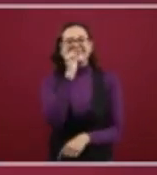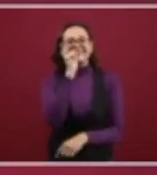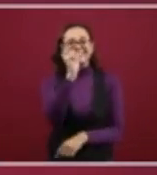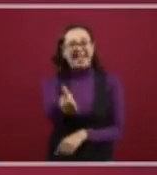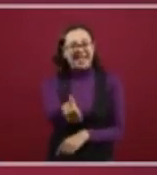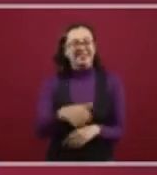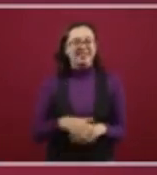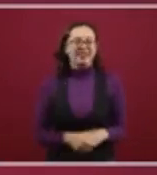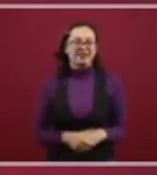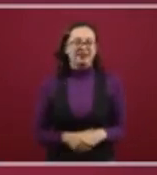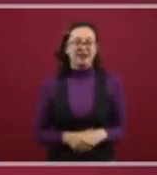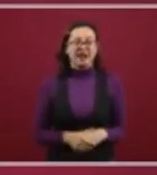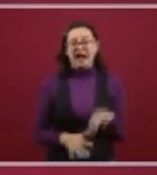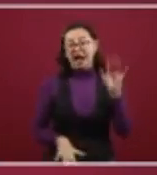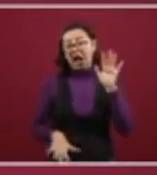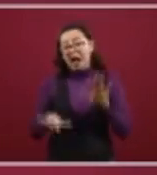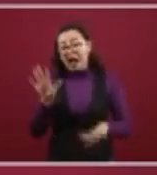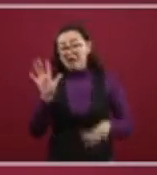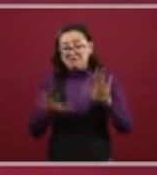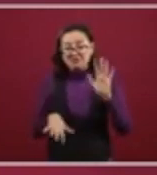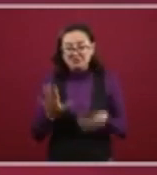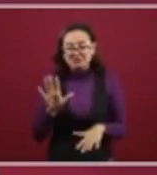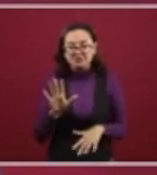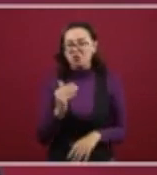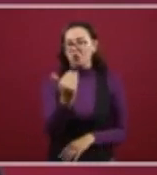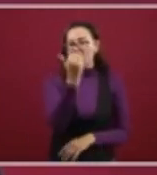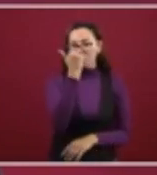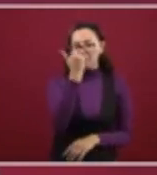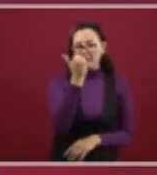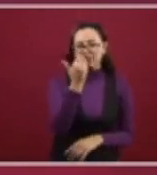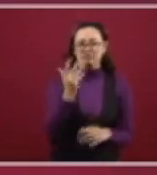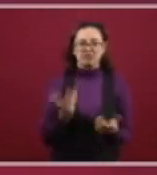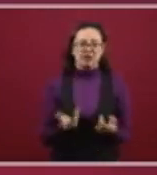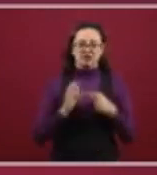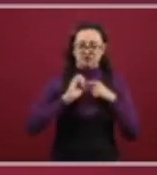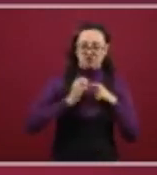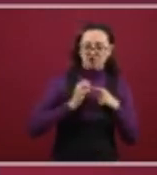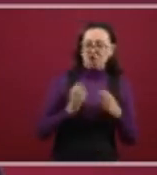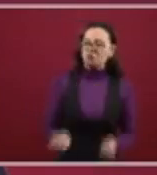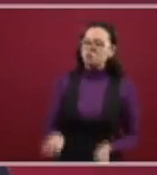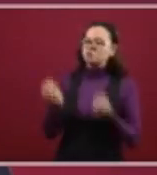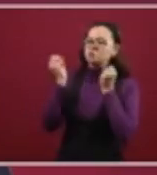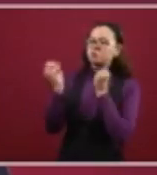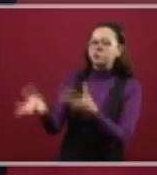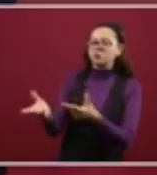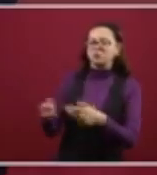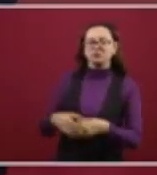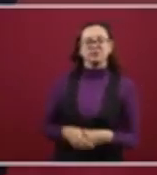si acaso despensas, frijol con gorgojo.